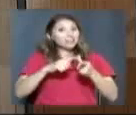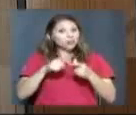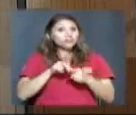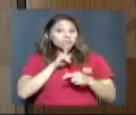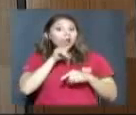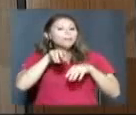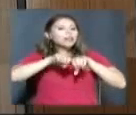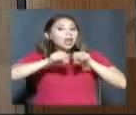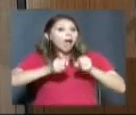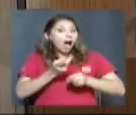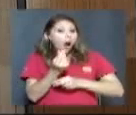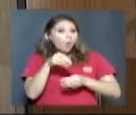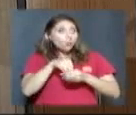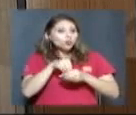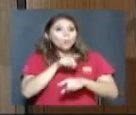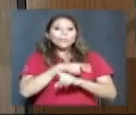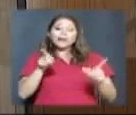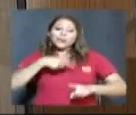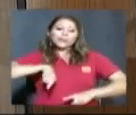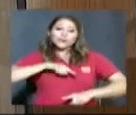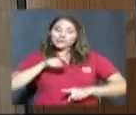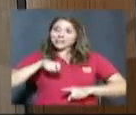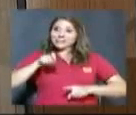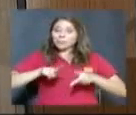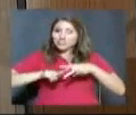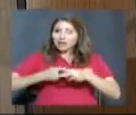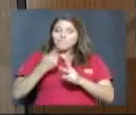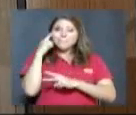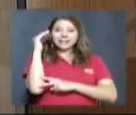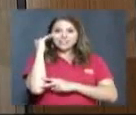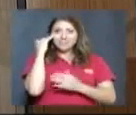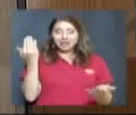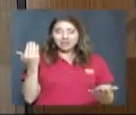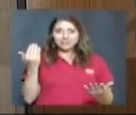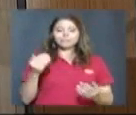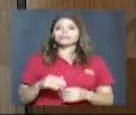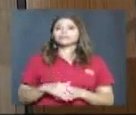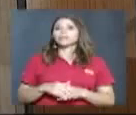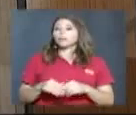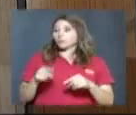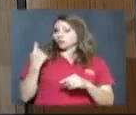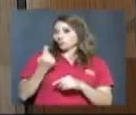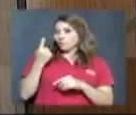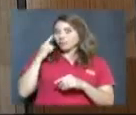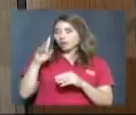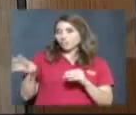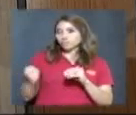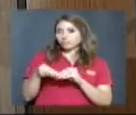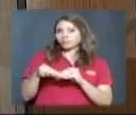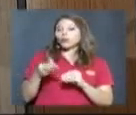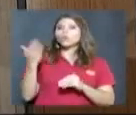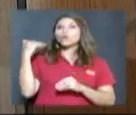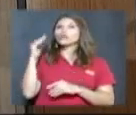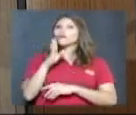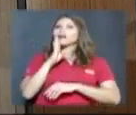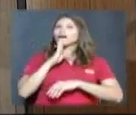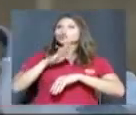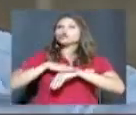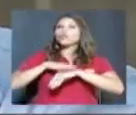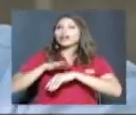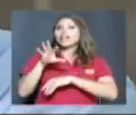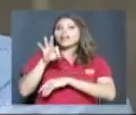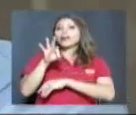necesitamos arrancar para poder saber. De hecho, acá, nada más para complementar lo que dice aquí el compañero, cuando hablábamos de lo de las frecuencias, ¿verdad?, que